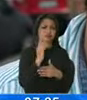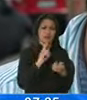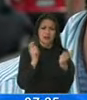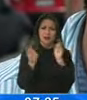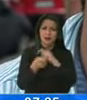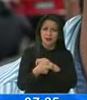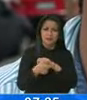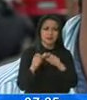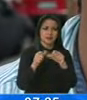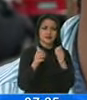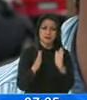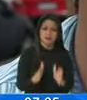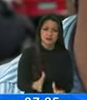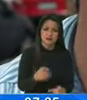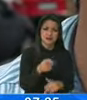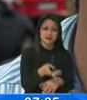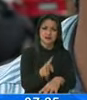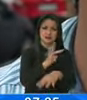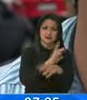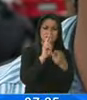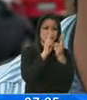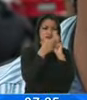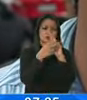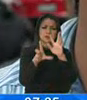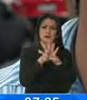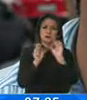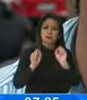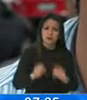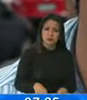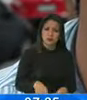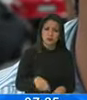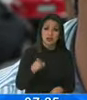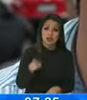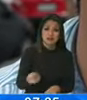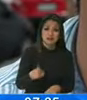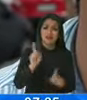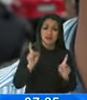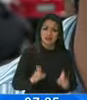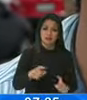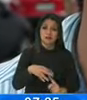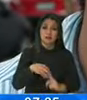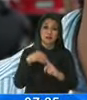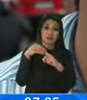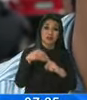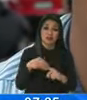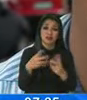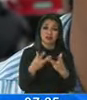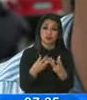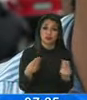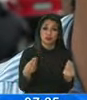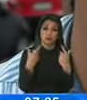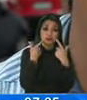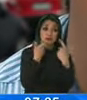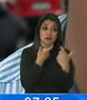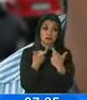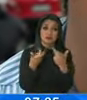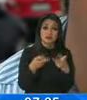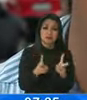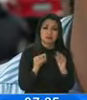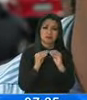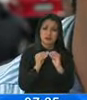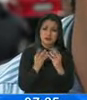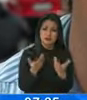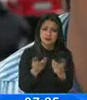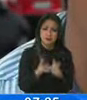los asambleístas en este caso, realizar las reformas pertinentes para que estos tipos de casos tengan prioridad. Asimismo, Fiscalía cree ya